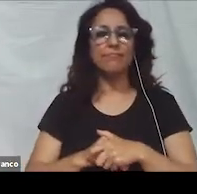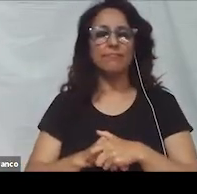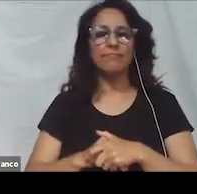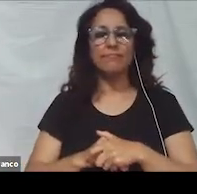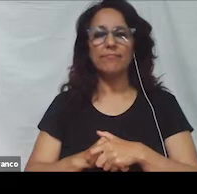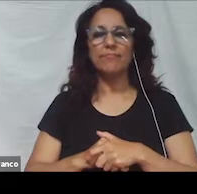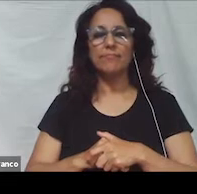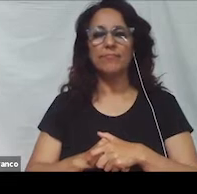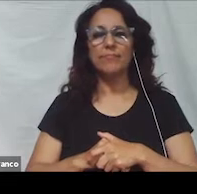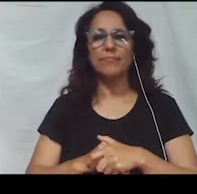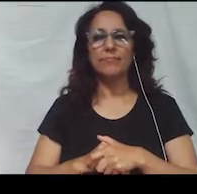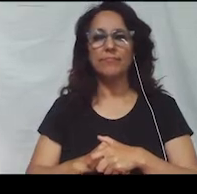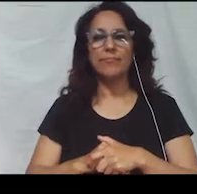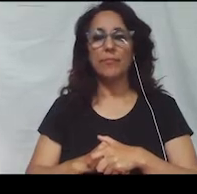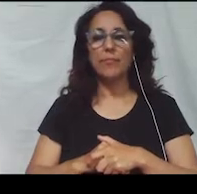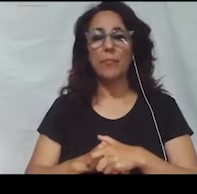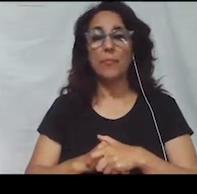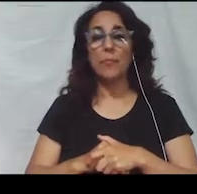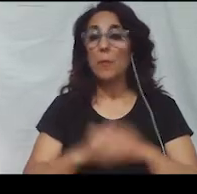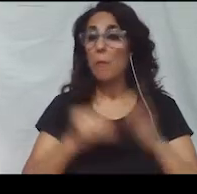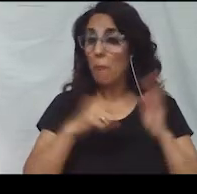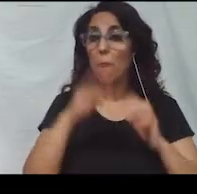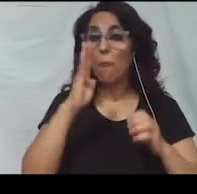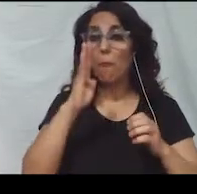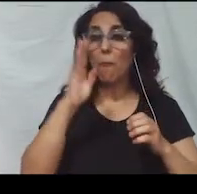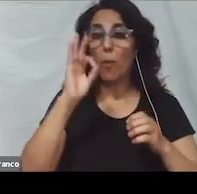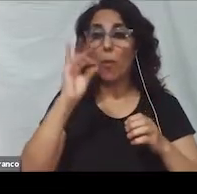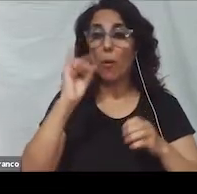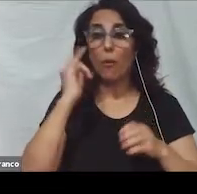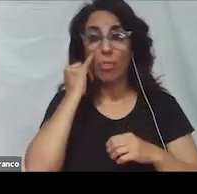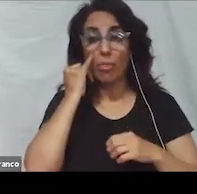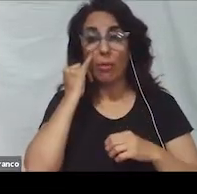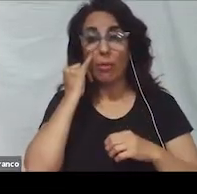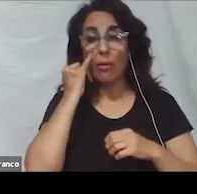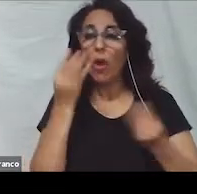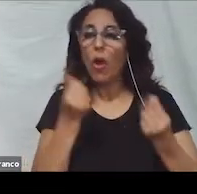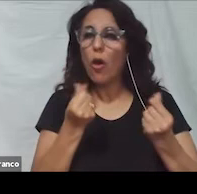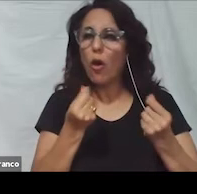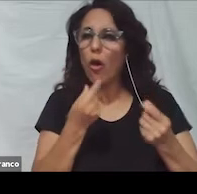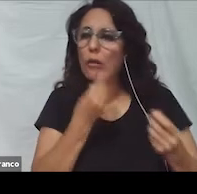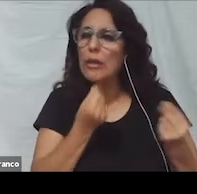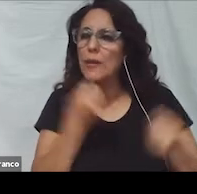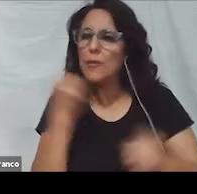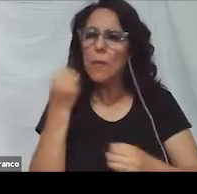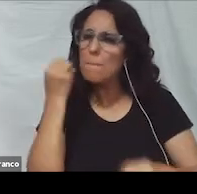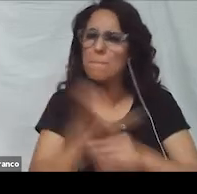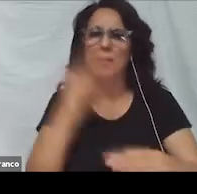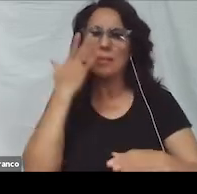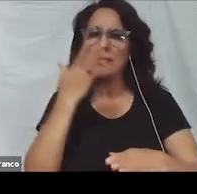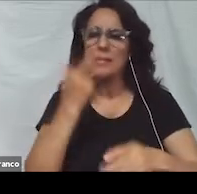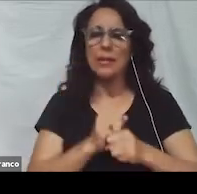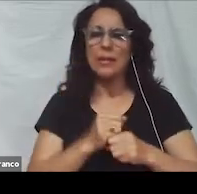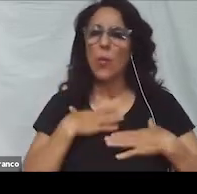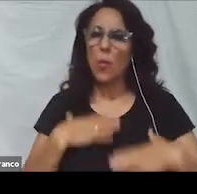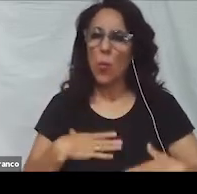etiqueta body, que va a tener propiamente el contenido principal o cuerpo del documento,